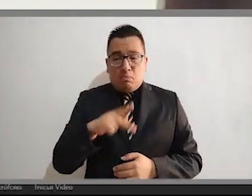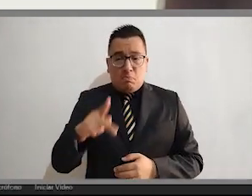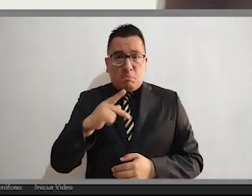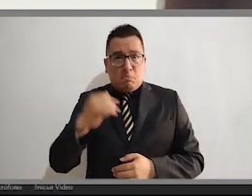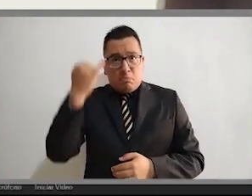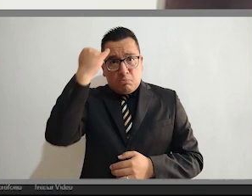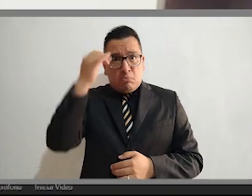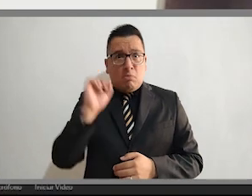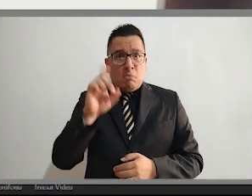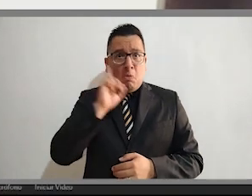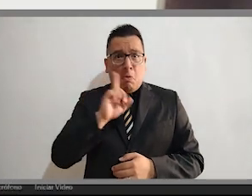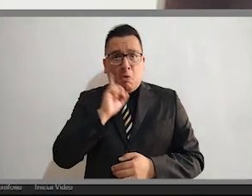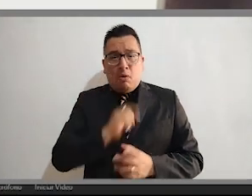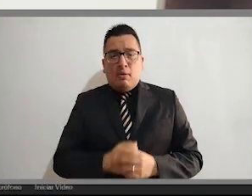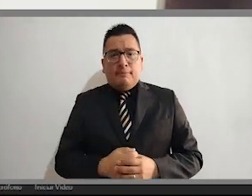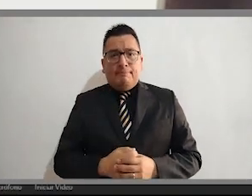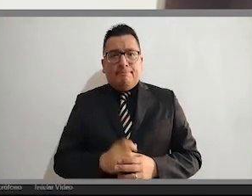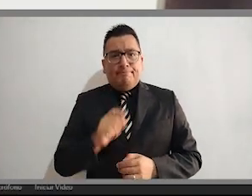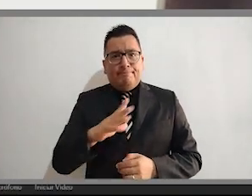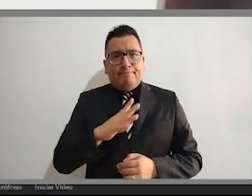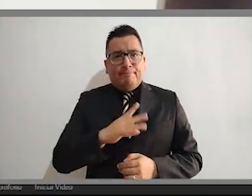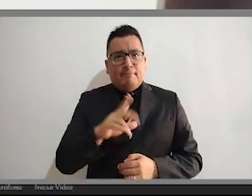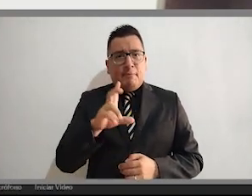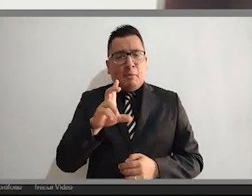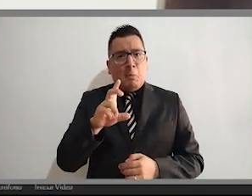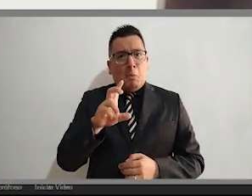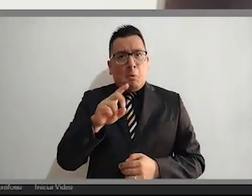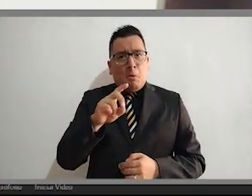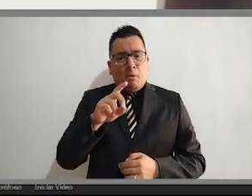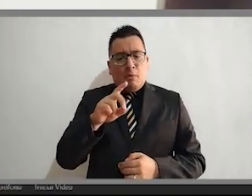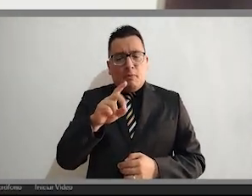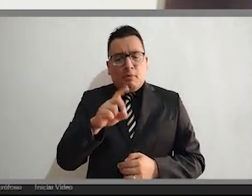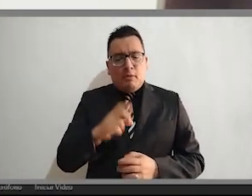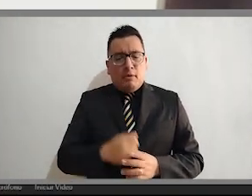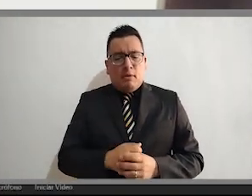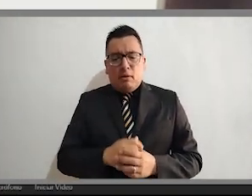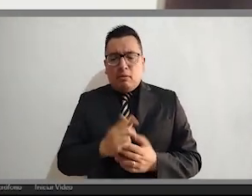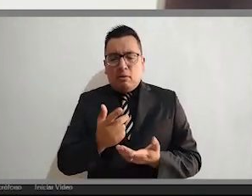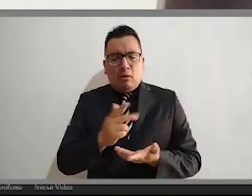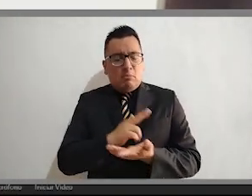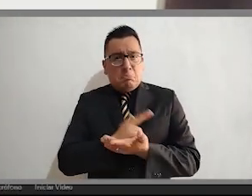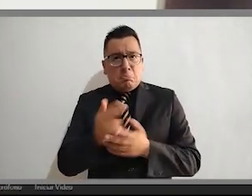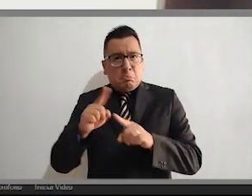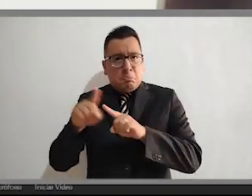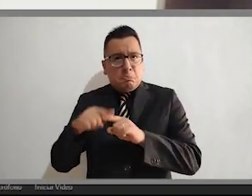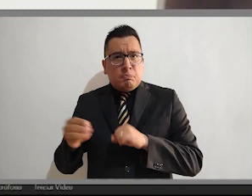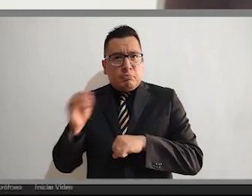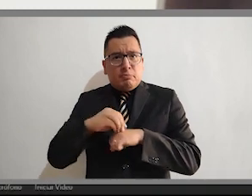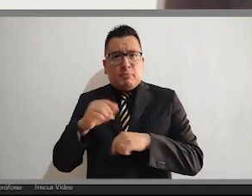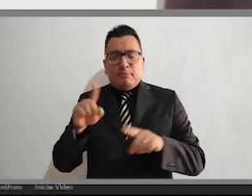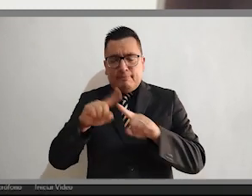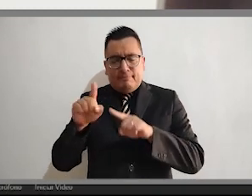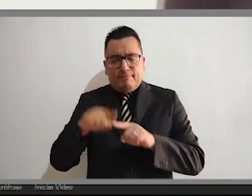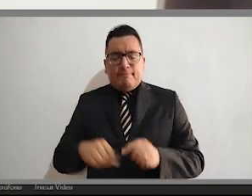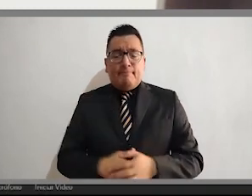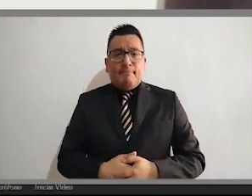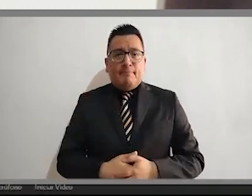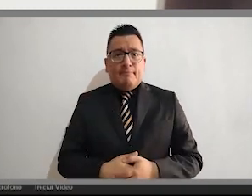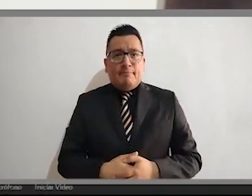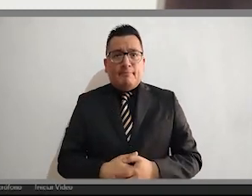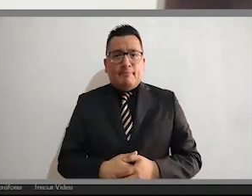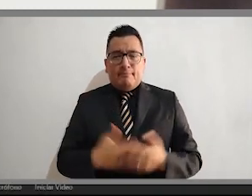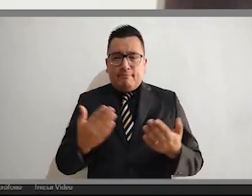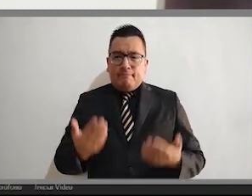pueblos indígenas y mujeres. De igual forma, tiene más de 30 artículos académicos publicados en diversas revistas y